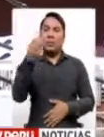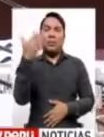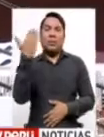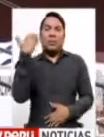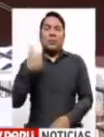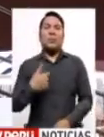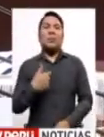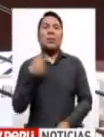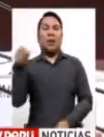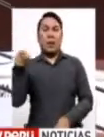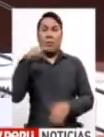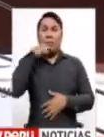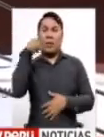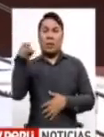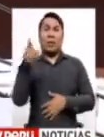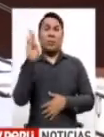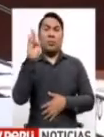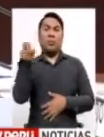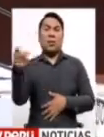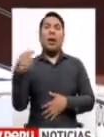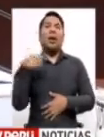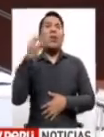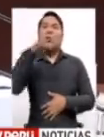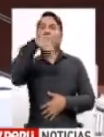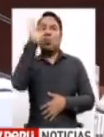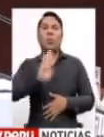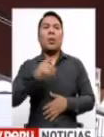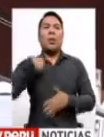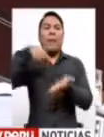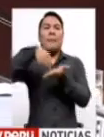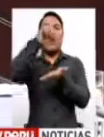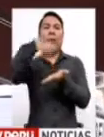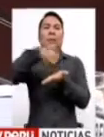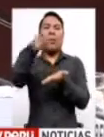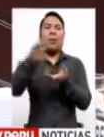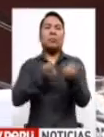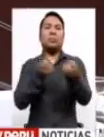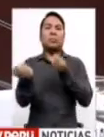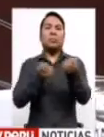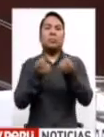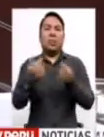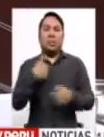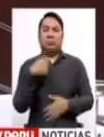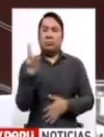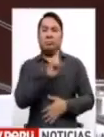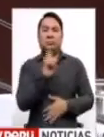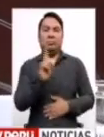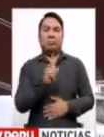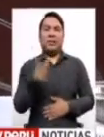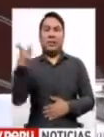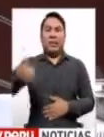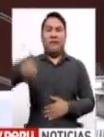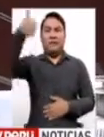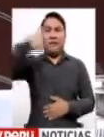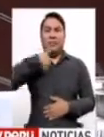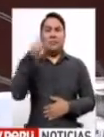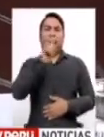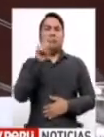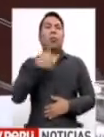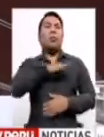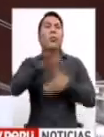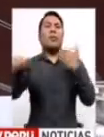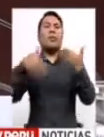me dio una autorización siendo ministro de Defensa para ningún tema. Todos los temas de compras han